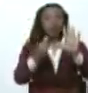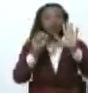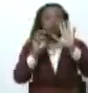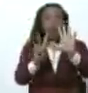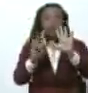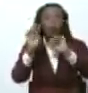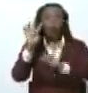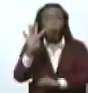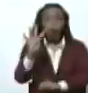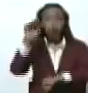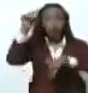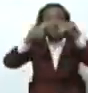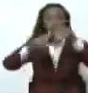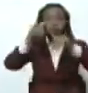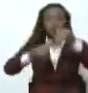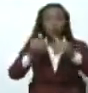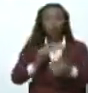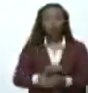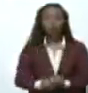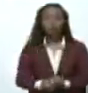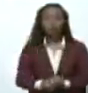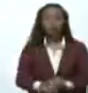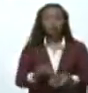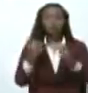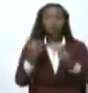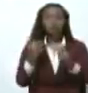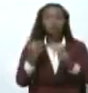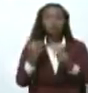125.674 votos, para un